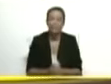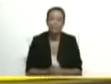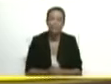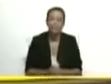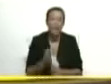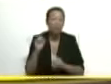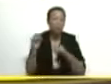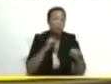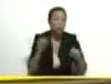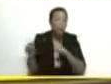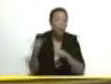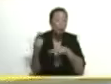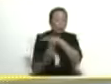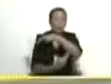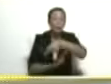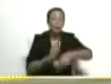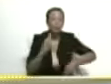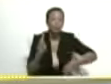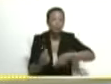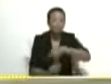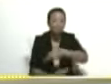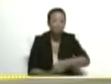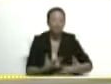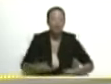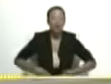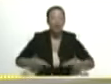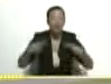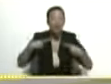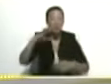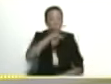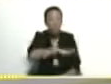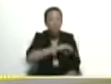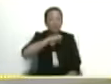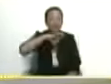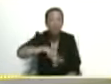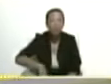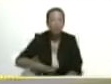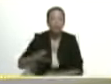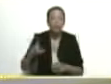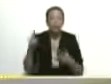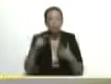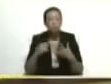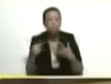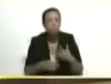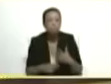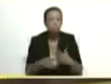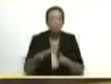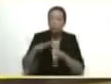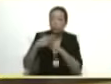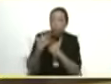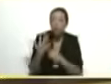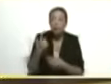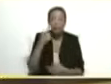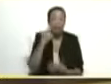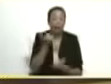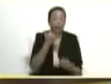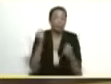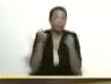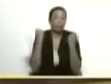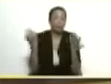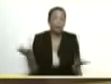y dinámico de la vida en sociedad, de la historia. Está negando las leyes